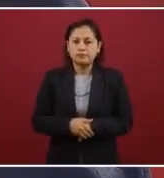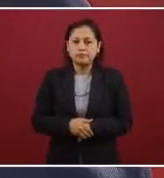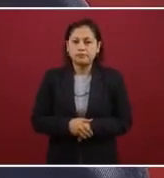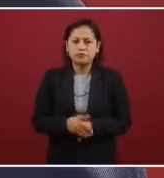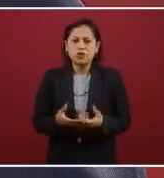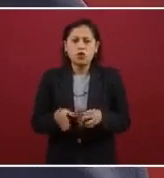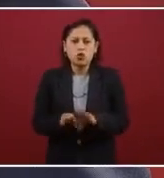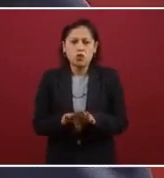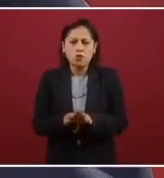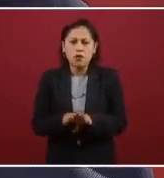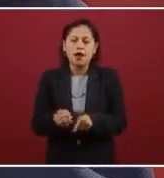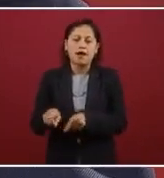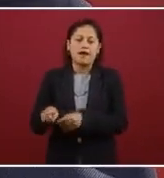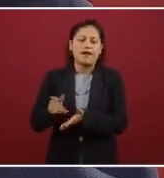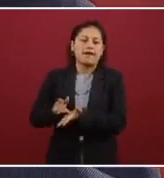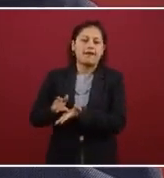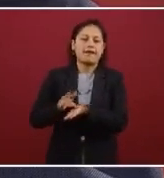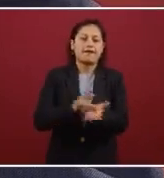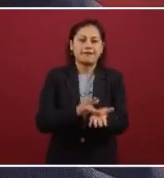los medios